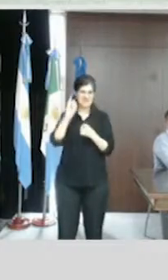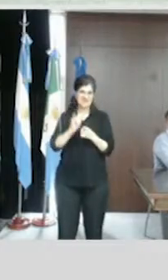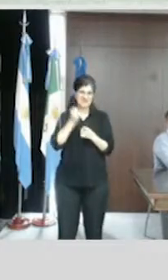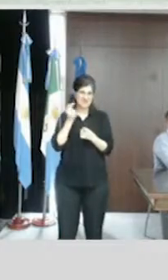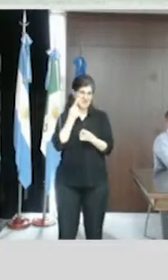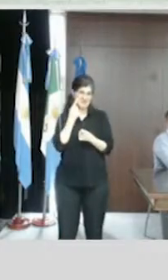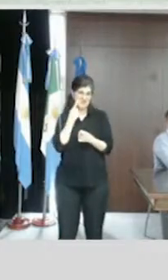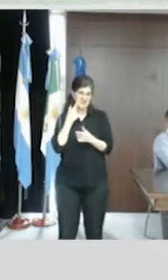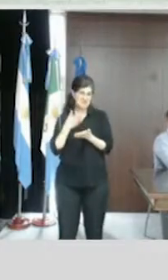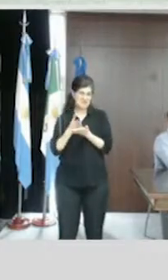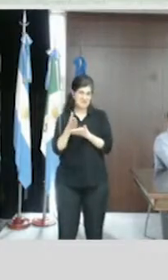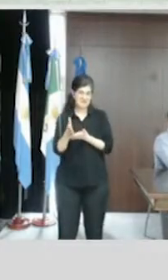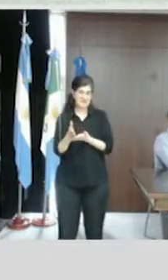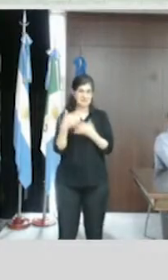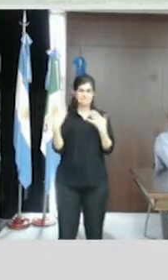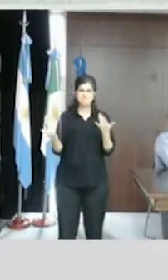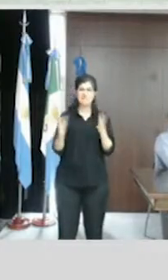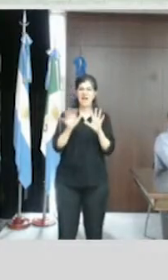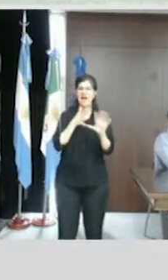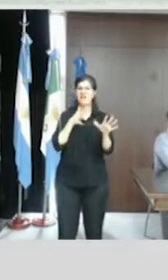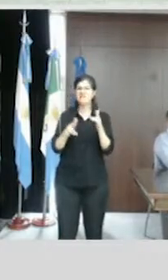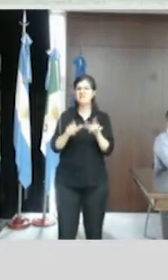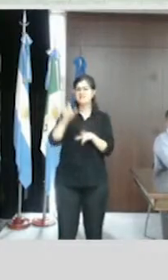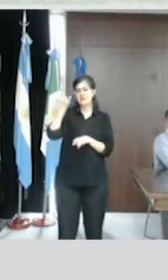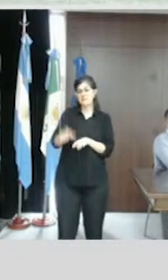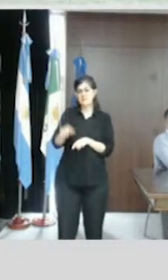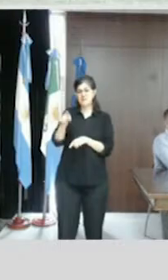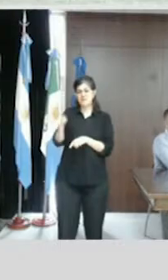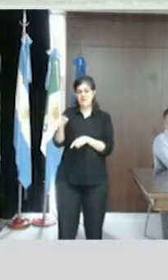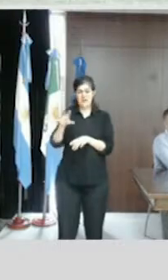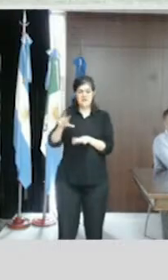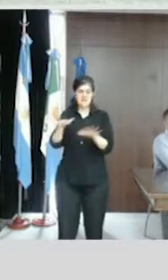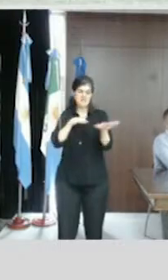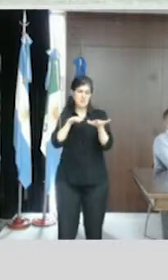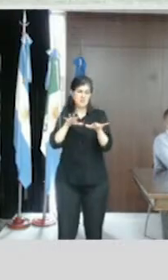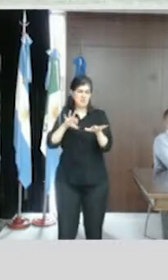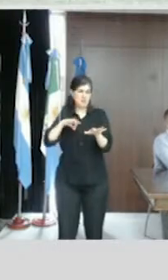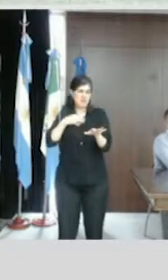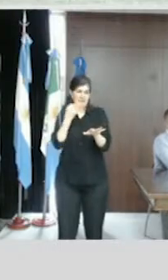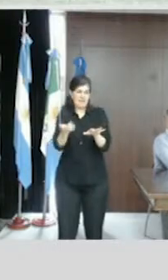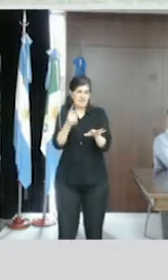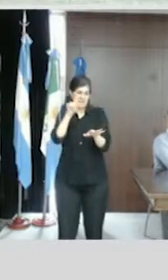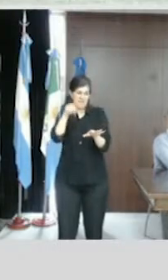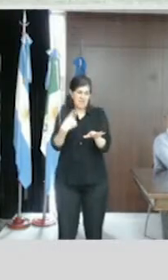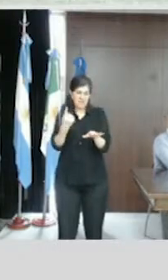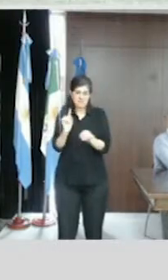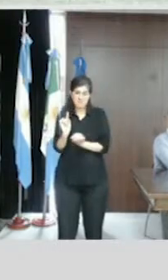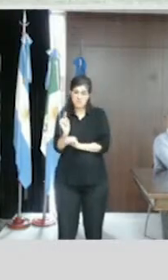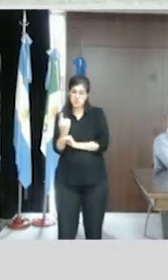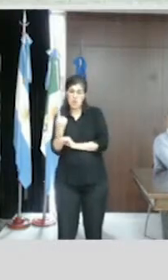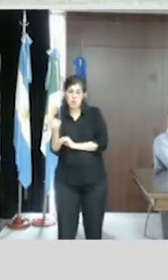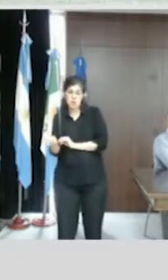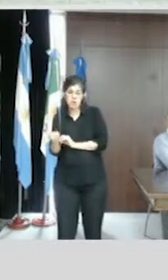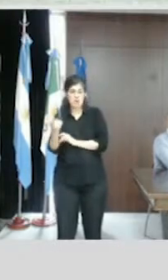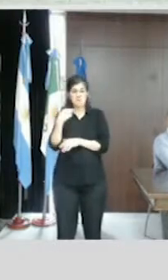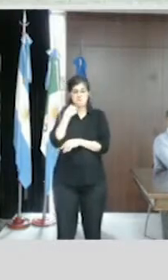vida obliga a muchas personas a estar solas porque los hijos se formaron, crecieron, se